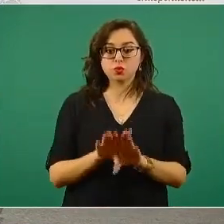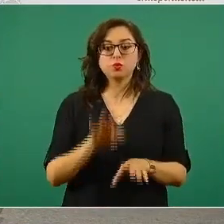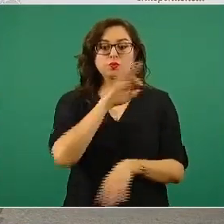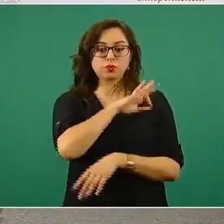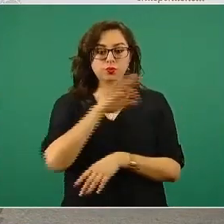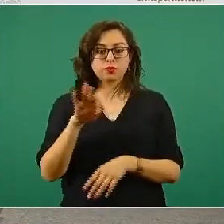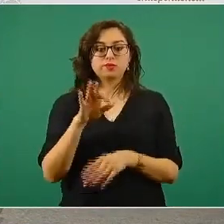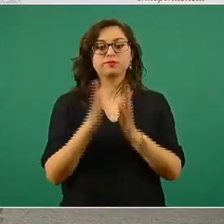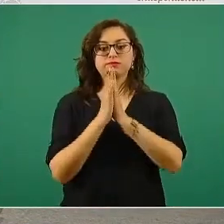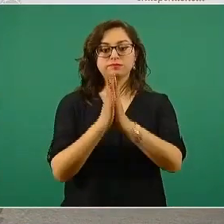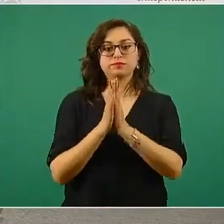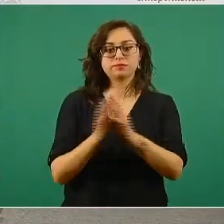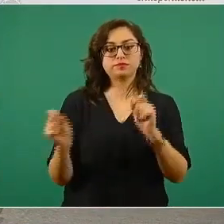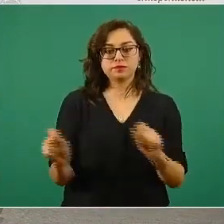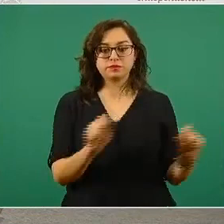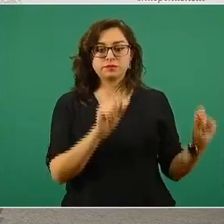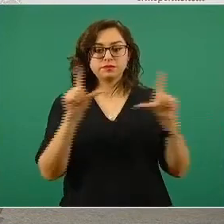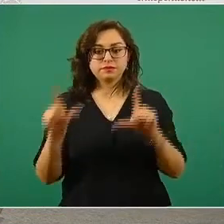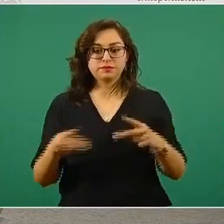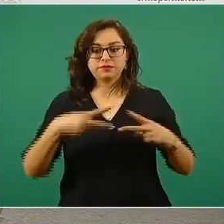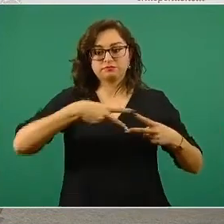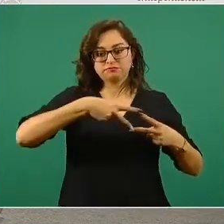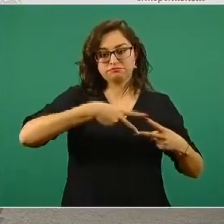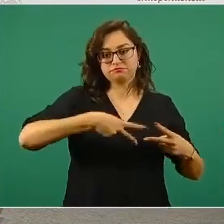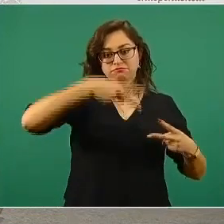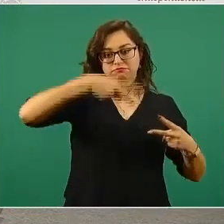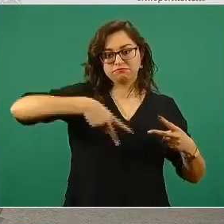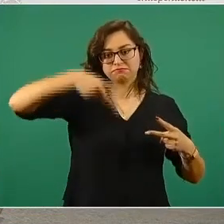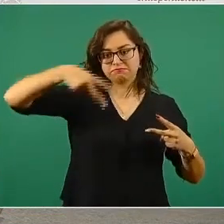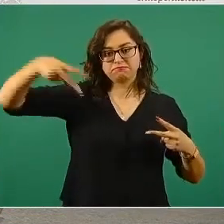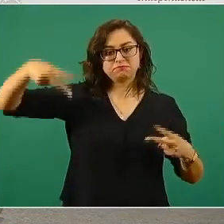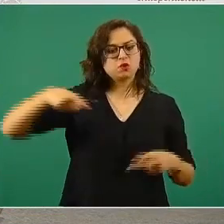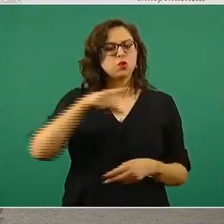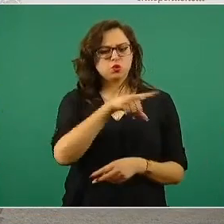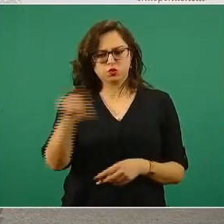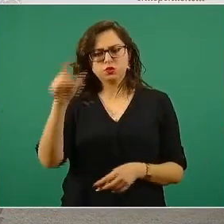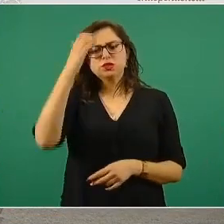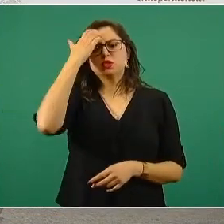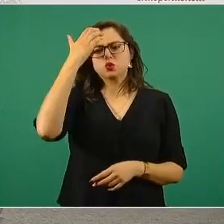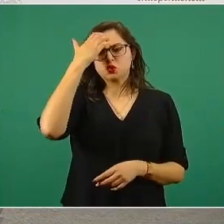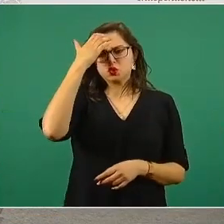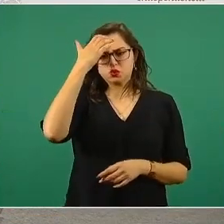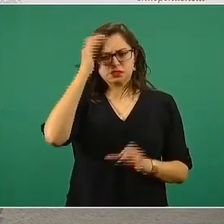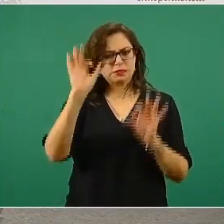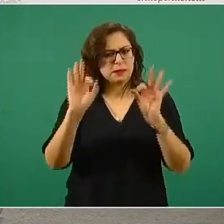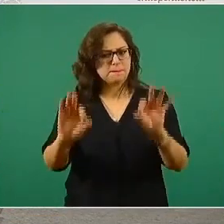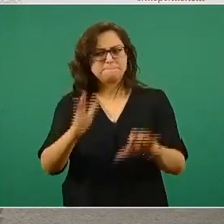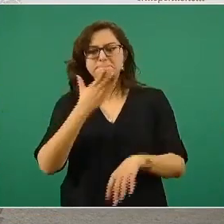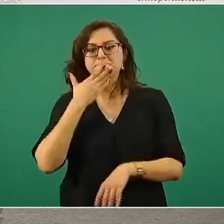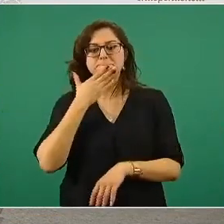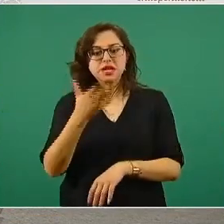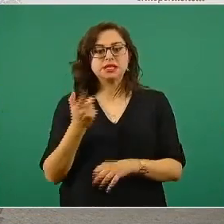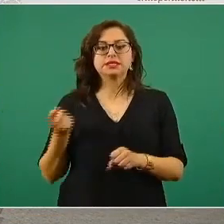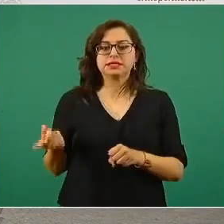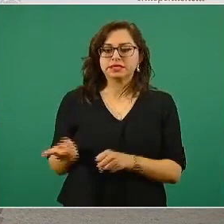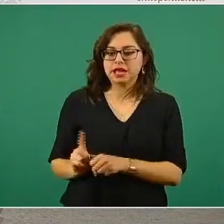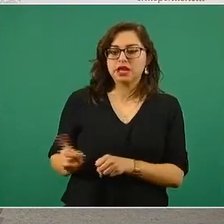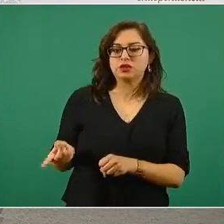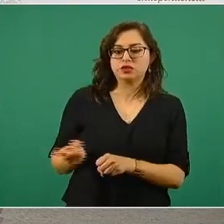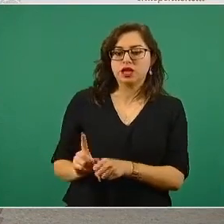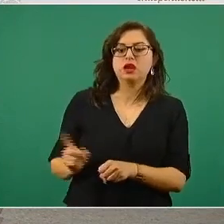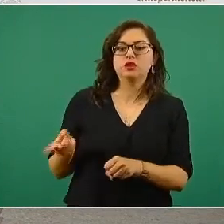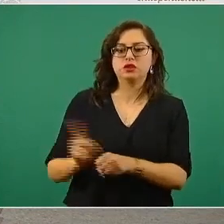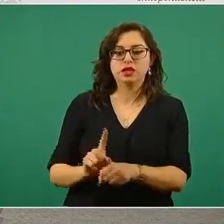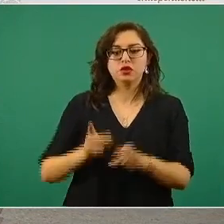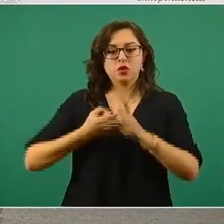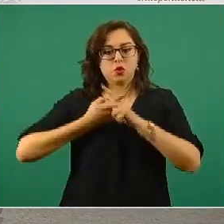diapositiva. Están las dos curvas que ustedes ya conocen muy bien e identifican, que día con día estamos actualizando en